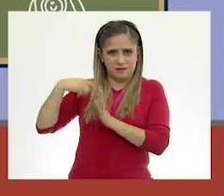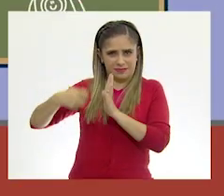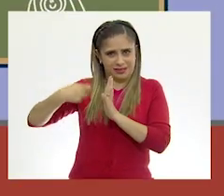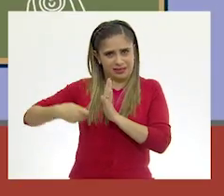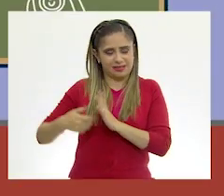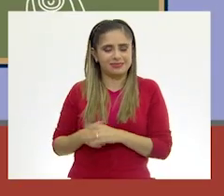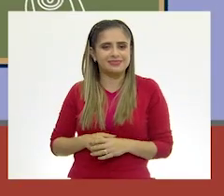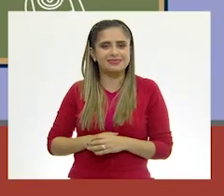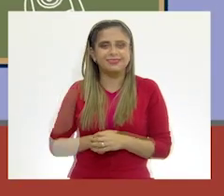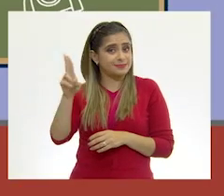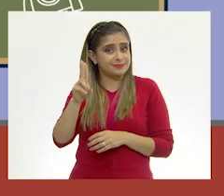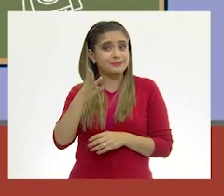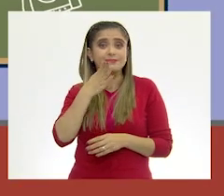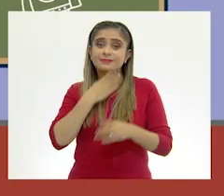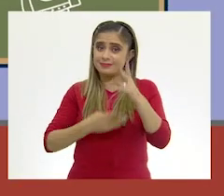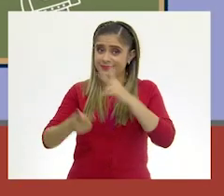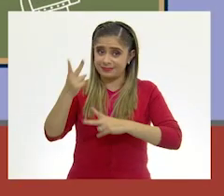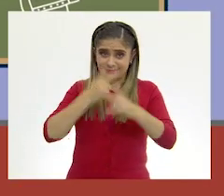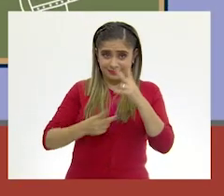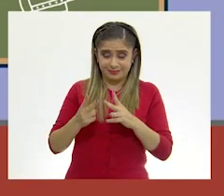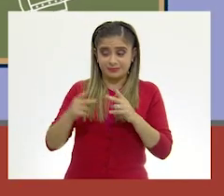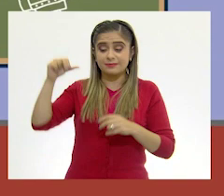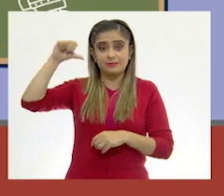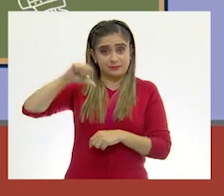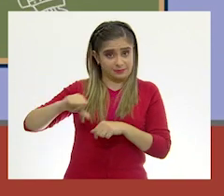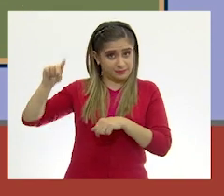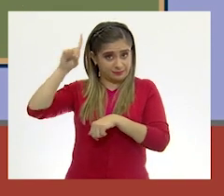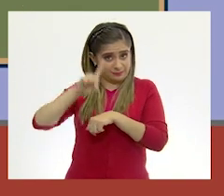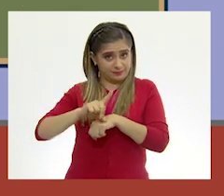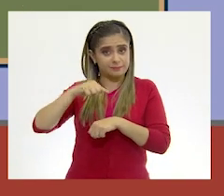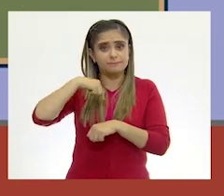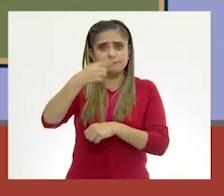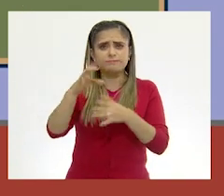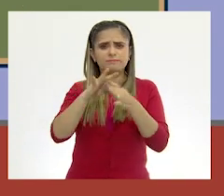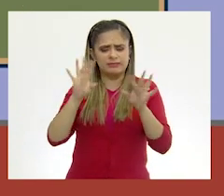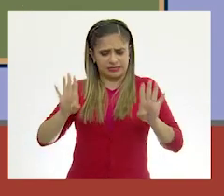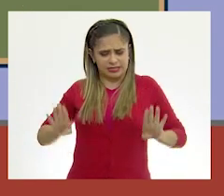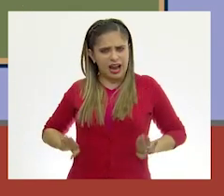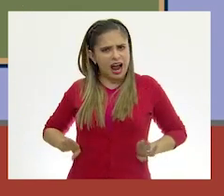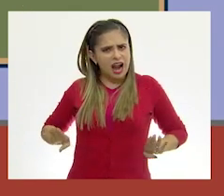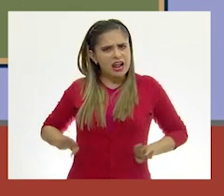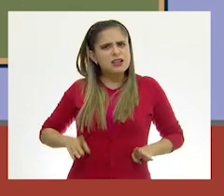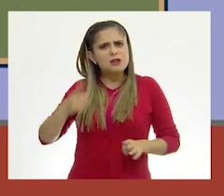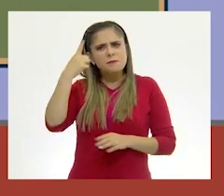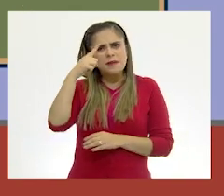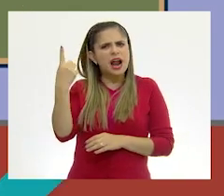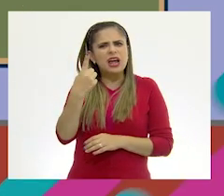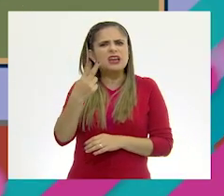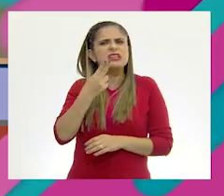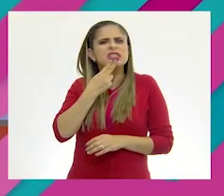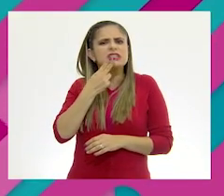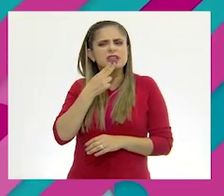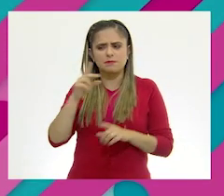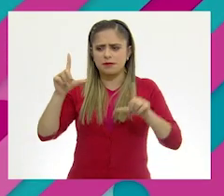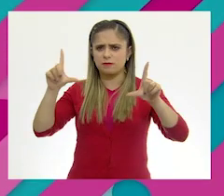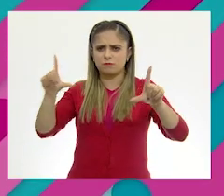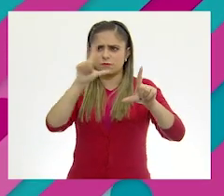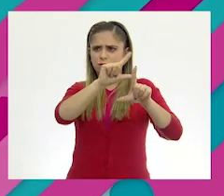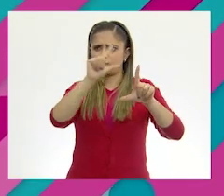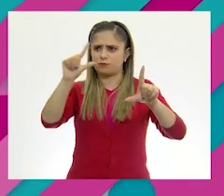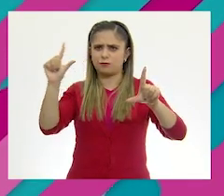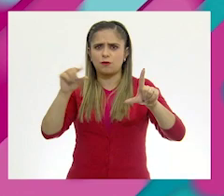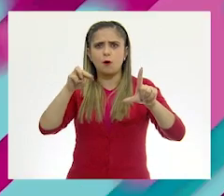Hola, bienvenidas y bienvenidos. El día de hoy hablaremos de las características y la función de las monografías.